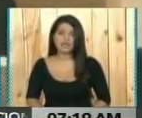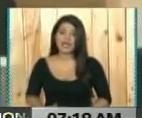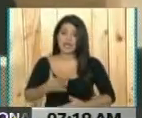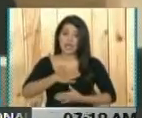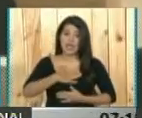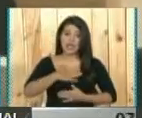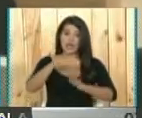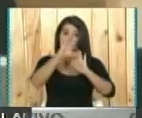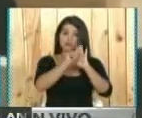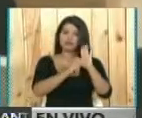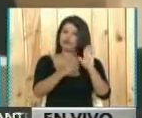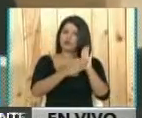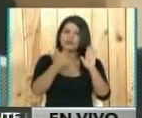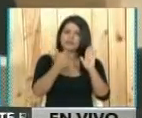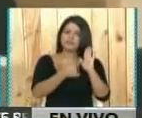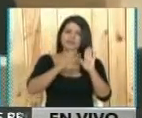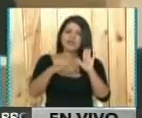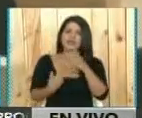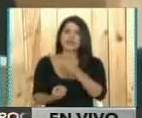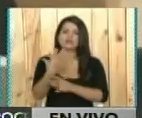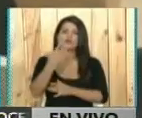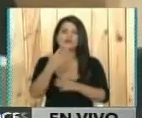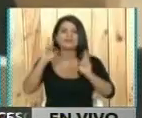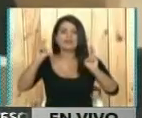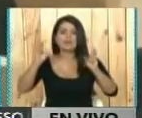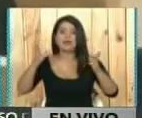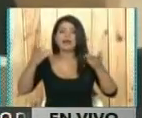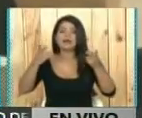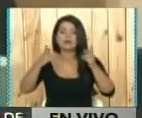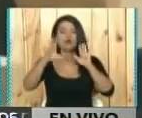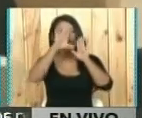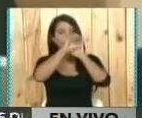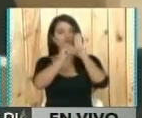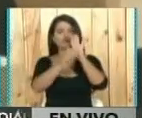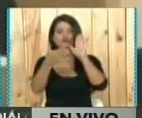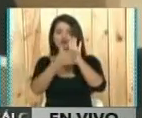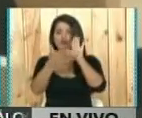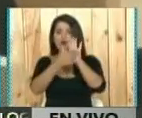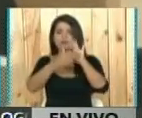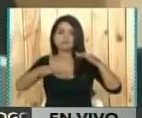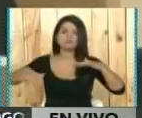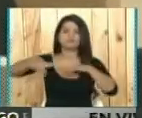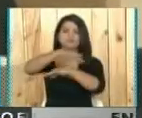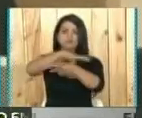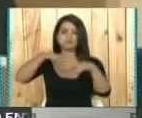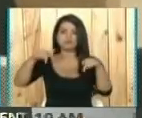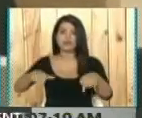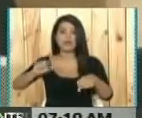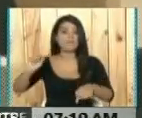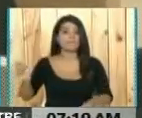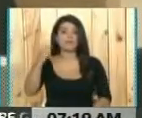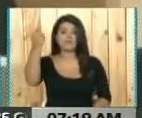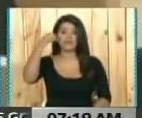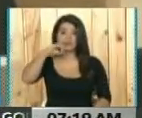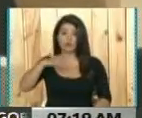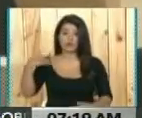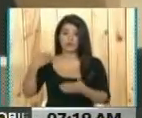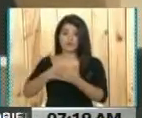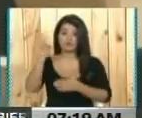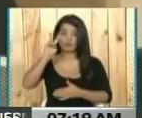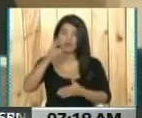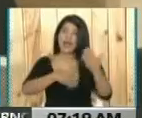modelo constitucional es la creación de la jurisdicción constitucional por primera vez en la historia republicana de Venezuela